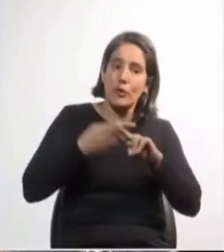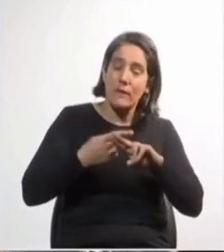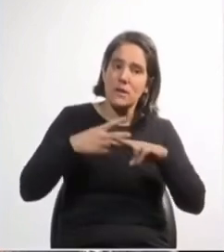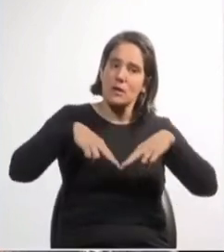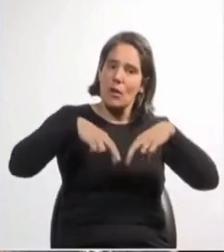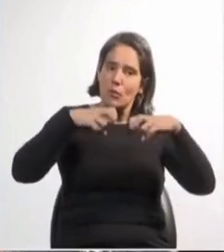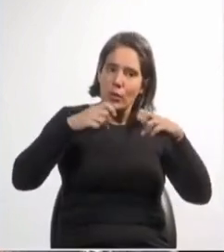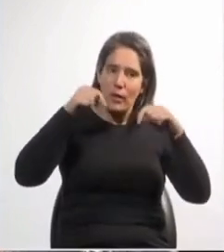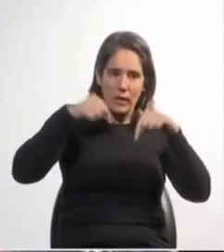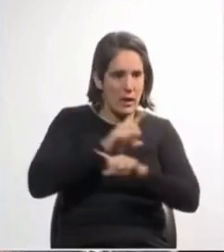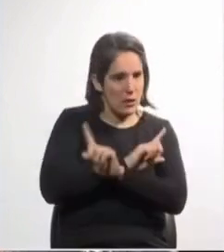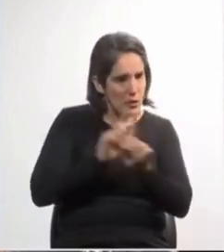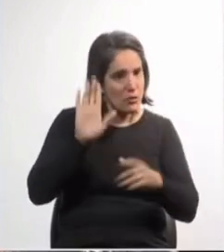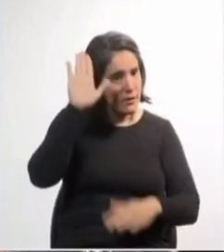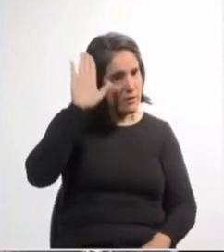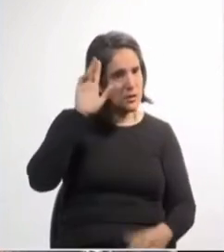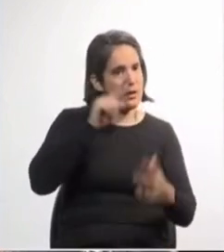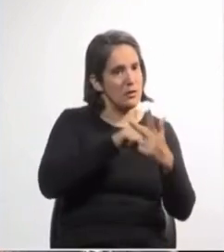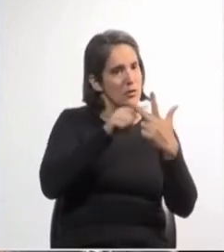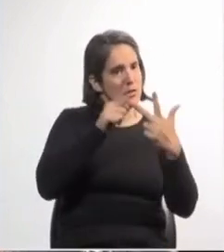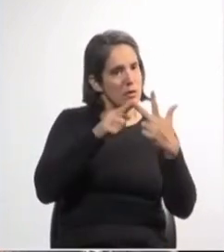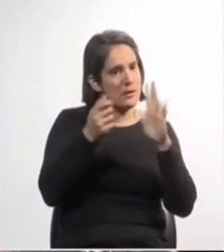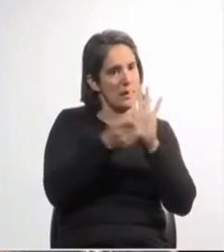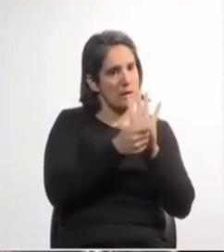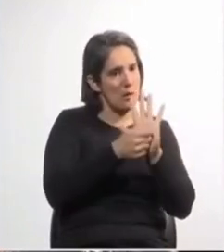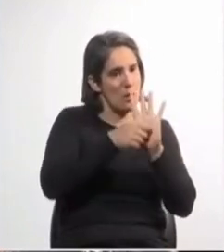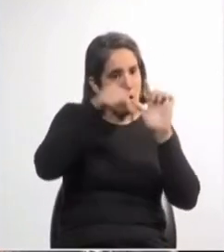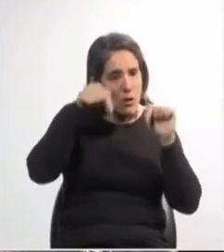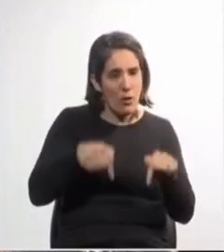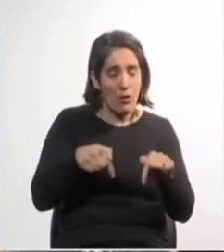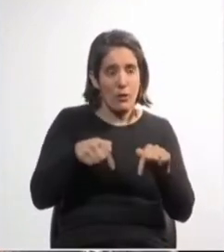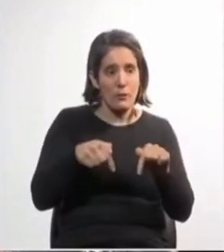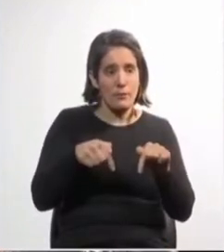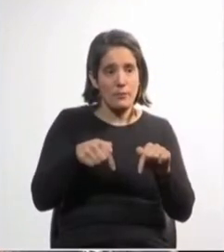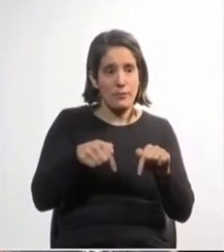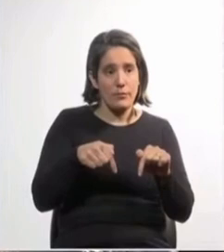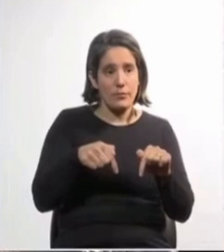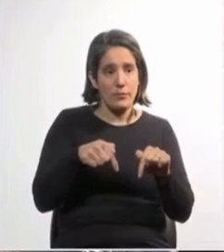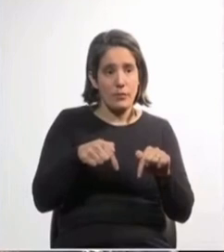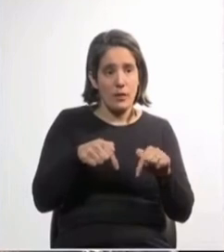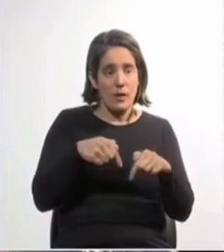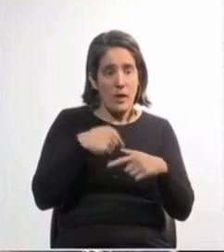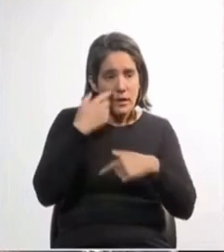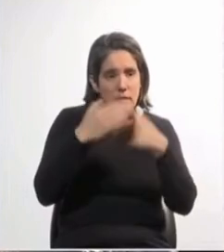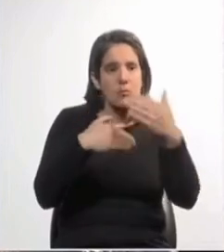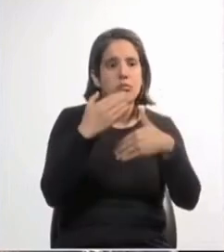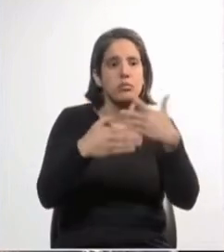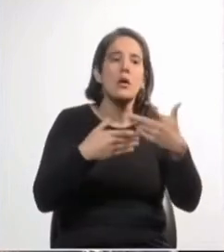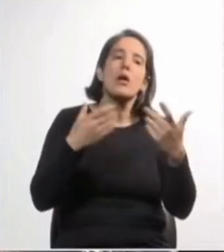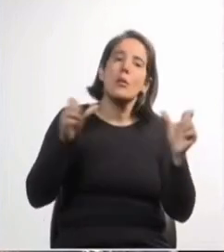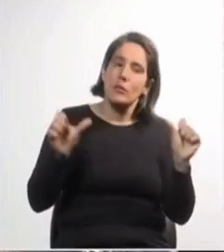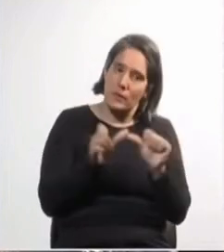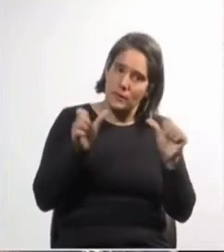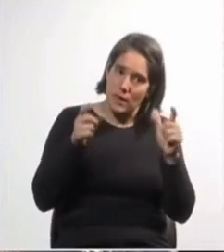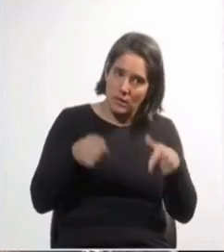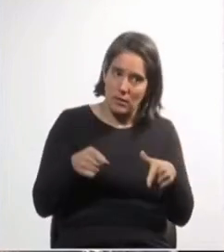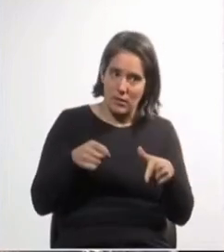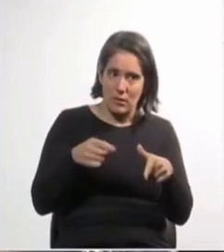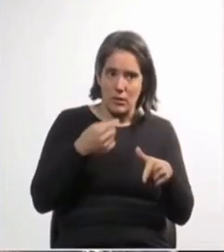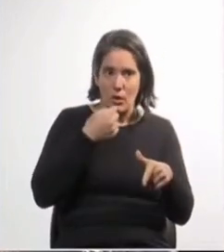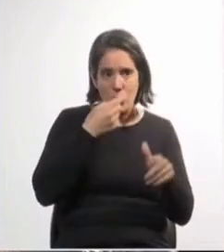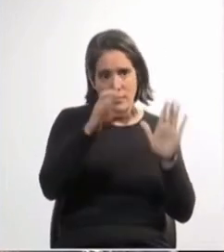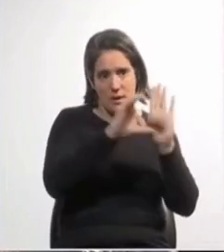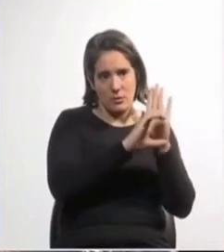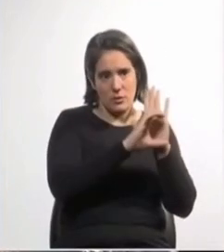que no se voten estos tres artículos en el Pleno del Senado y que se procesen como debe ser y como dicta